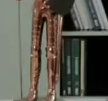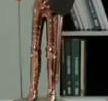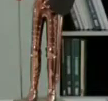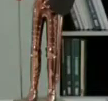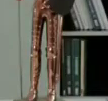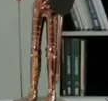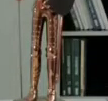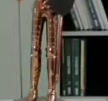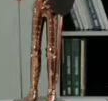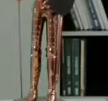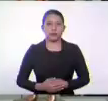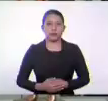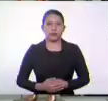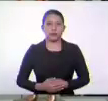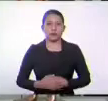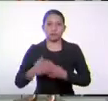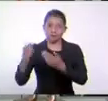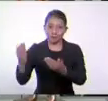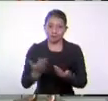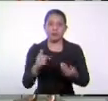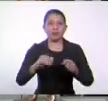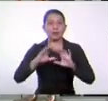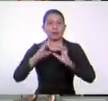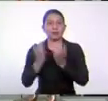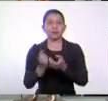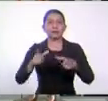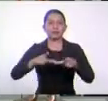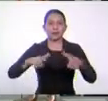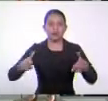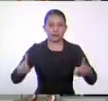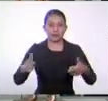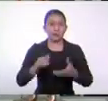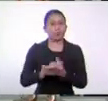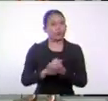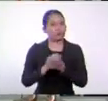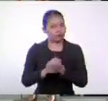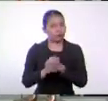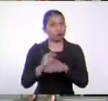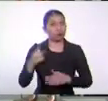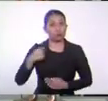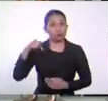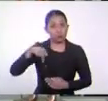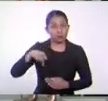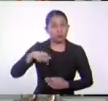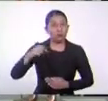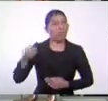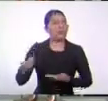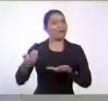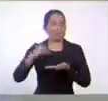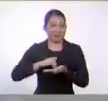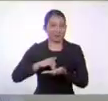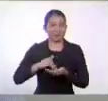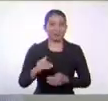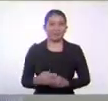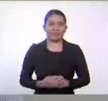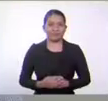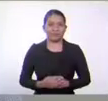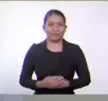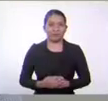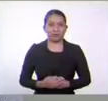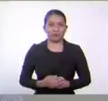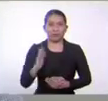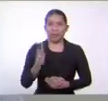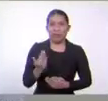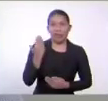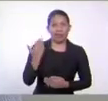Bienvenidas y bienvenidos a su clase de lenguaje y literatura. Es un gusto poder estar aquí con ustedes nuevamente. Antes de